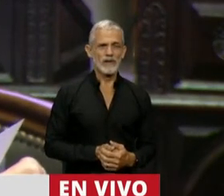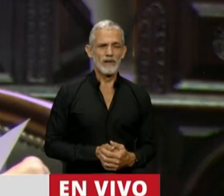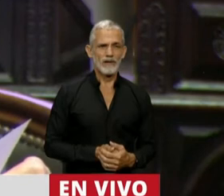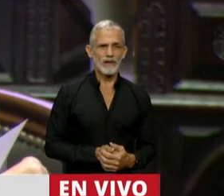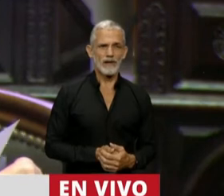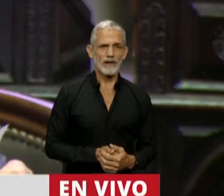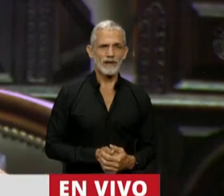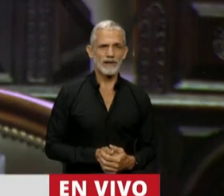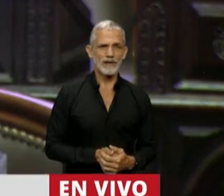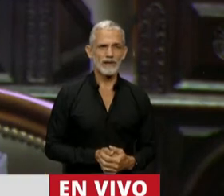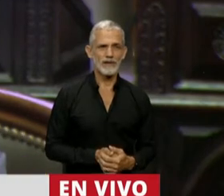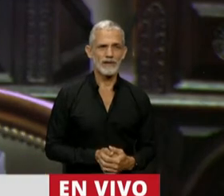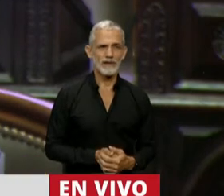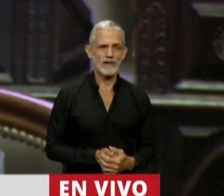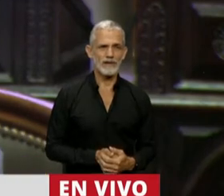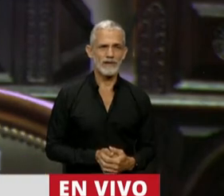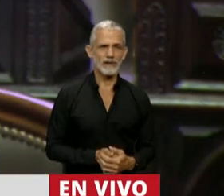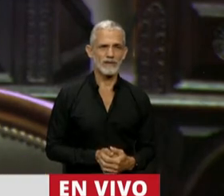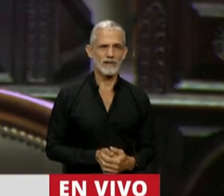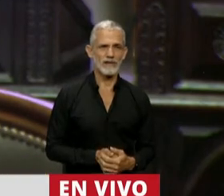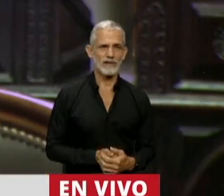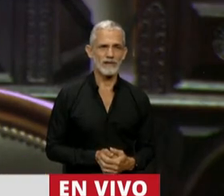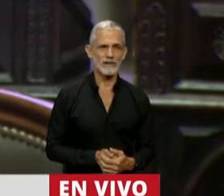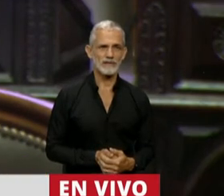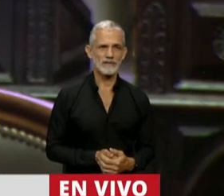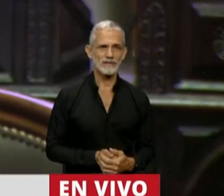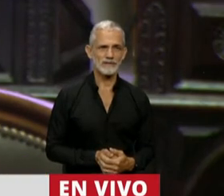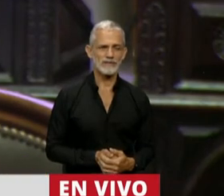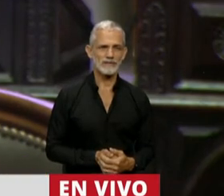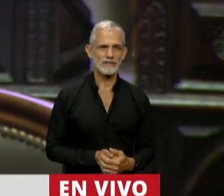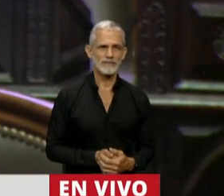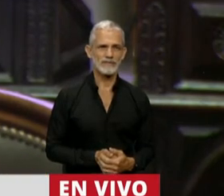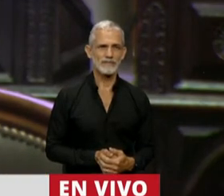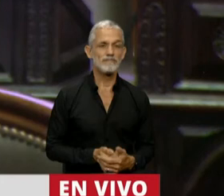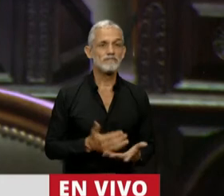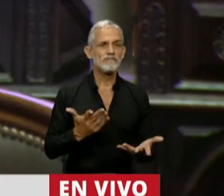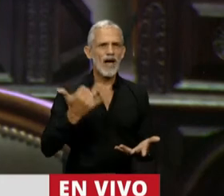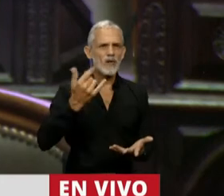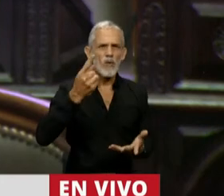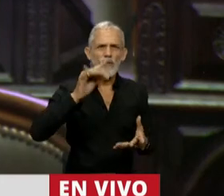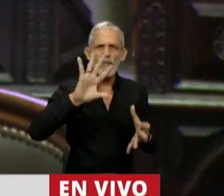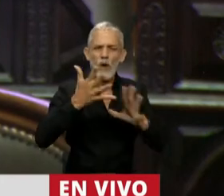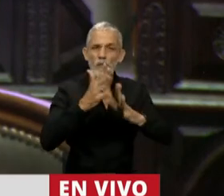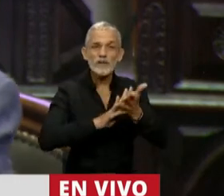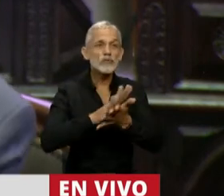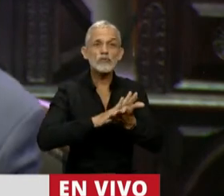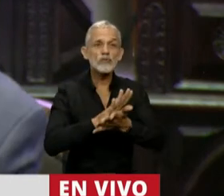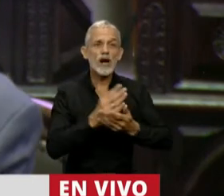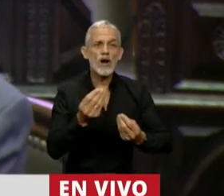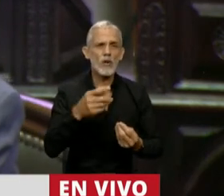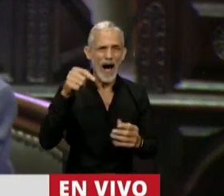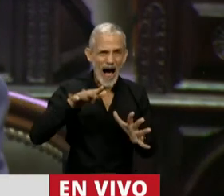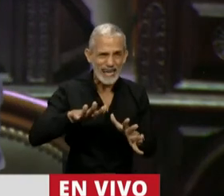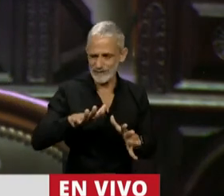Eh, hay una sola manera de solucionar esto y no es